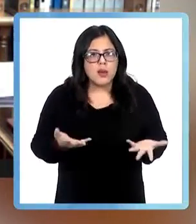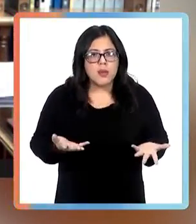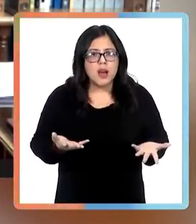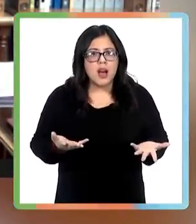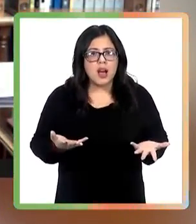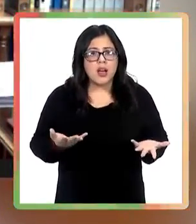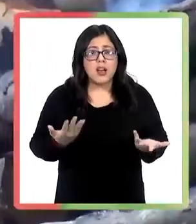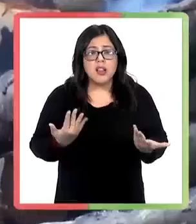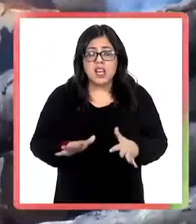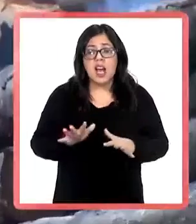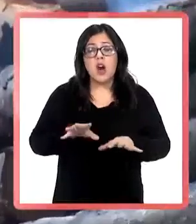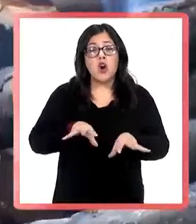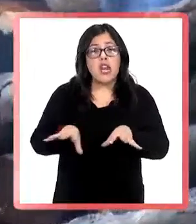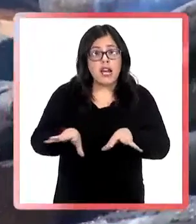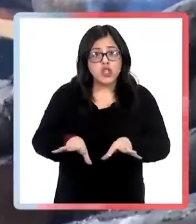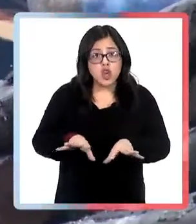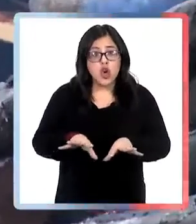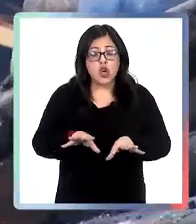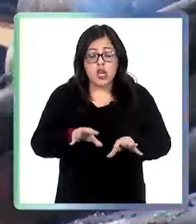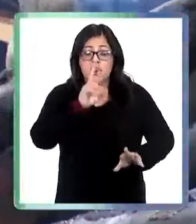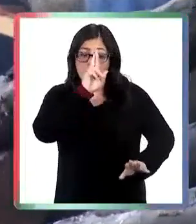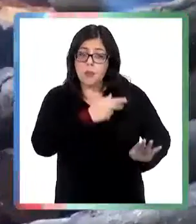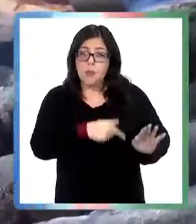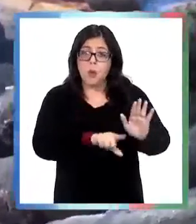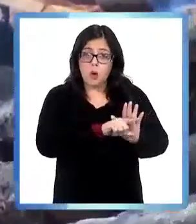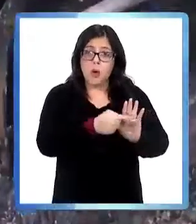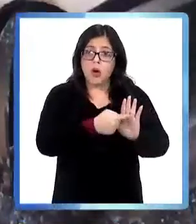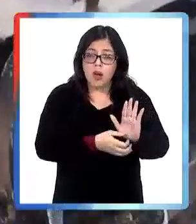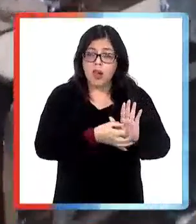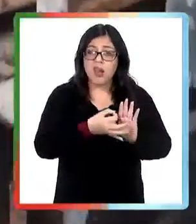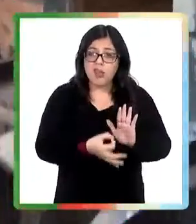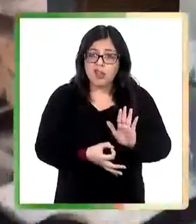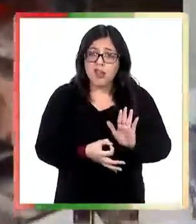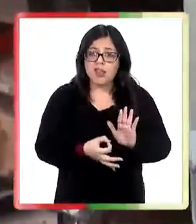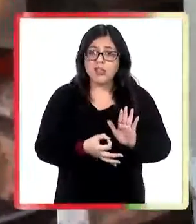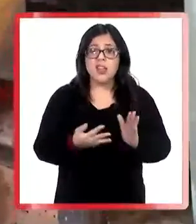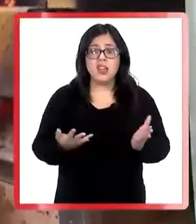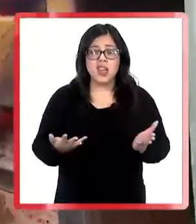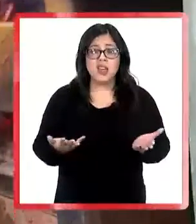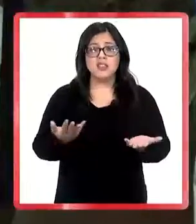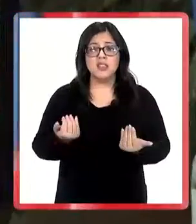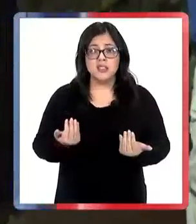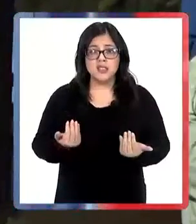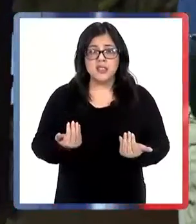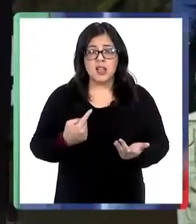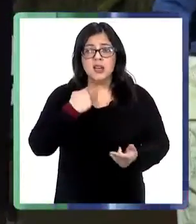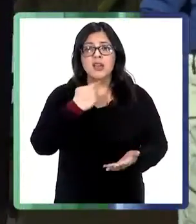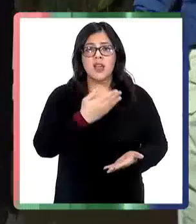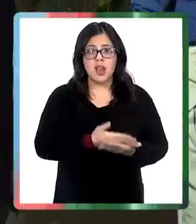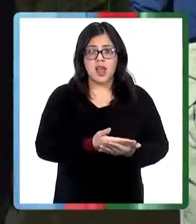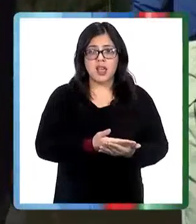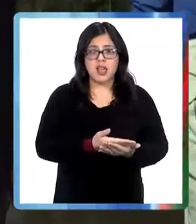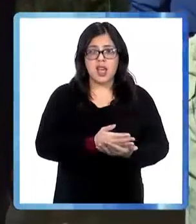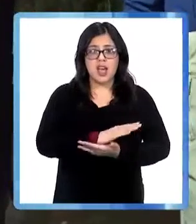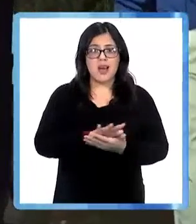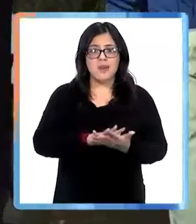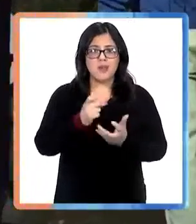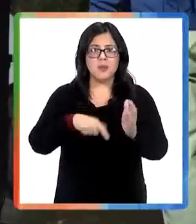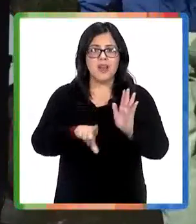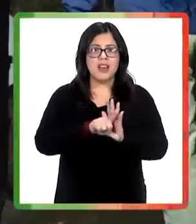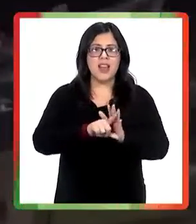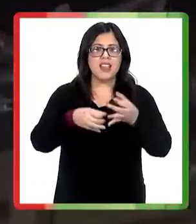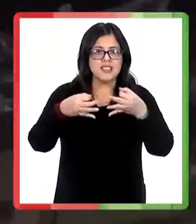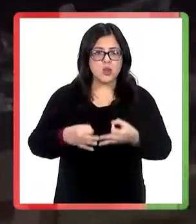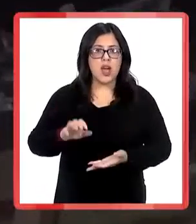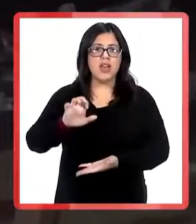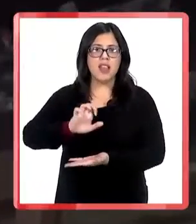un recurso que tendrá que realizarse de acuerdo a la ley y en consecuencia la ley establece en algunos casos que se requiere una querella, como en